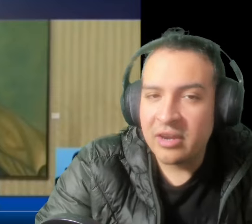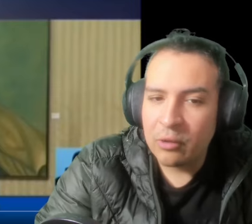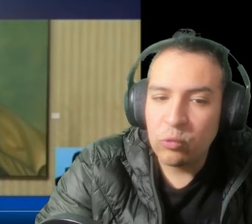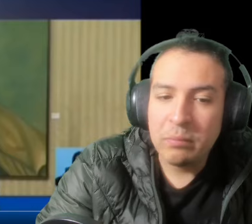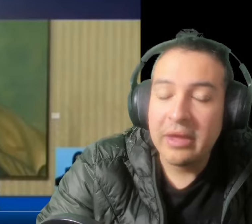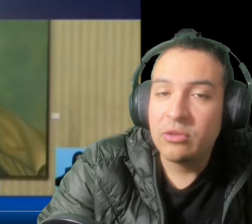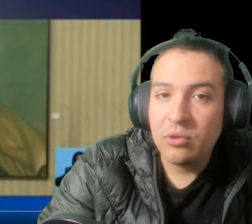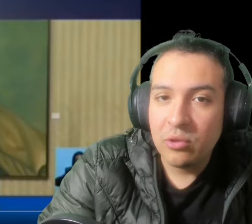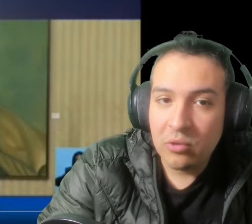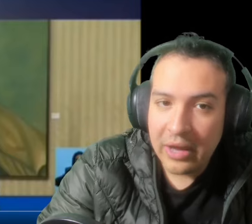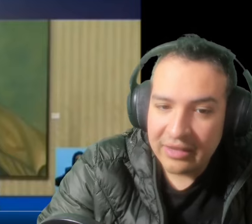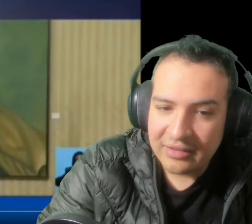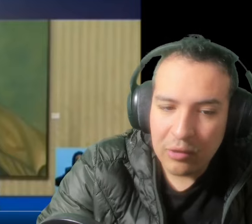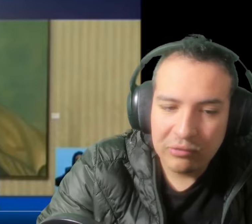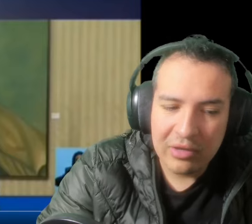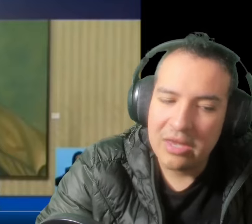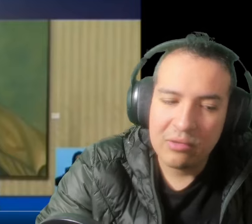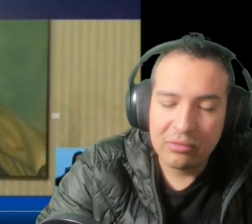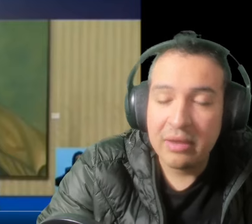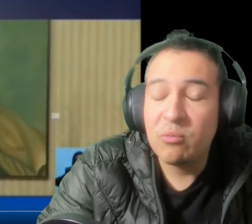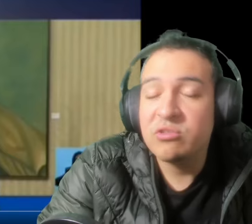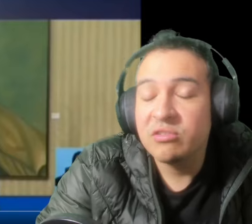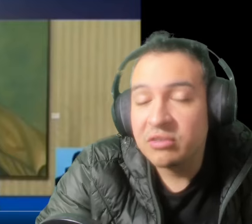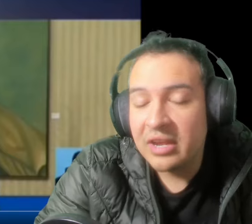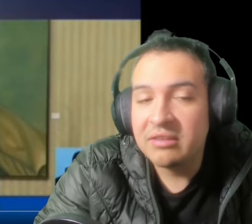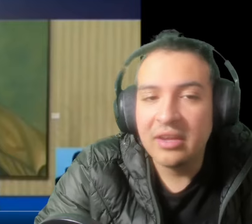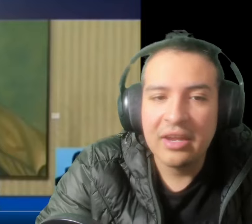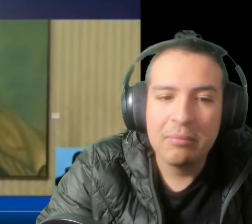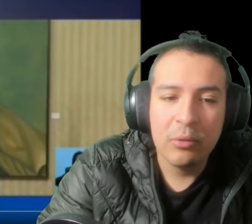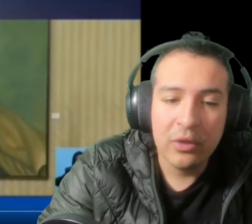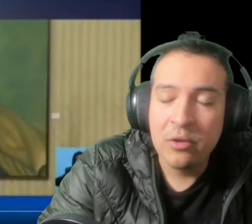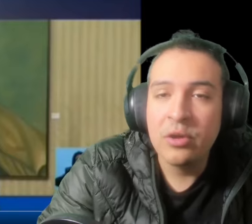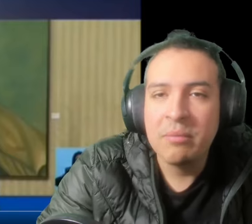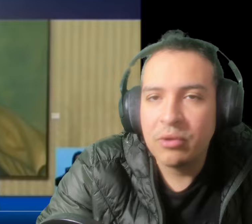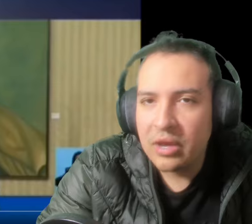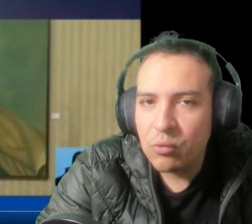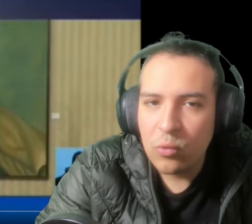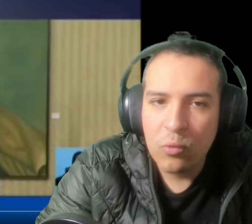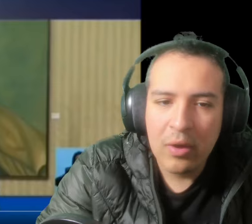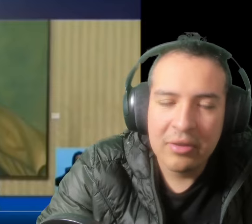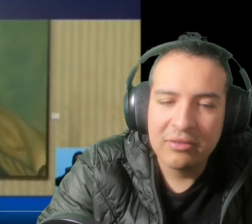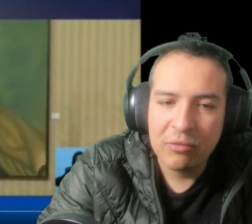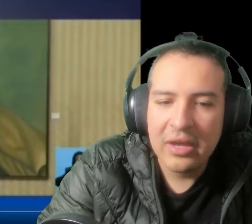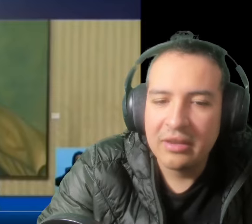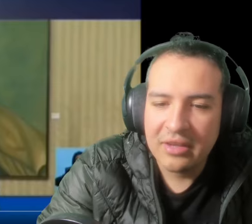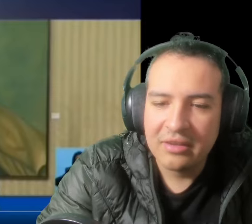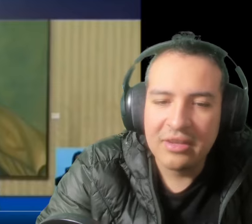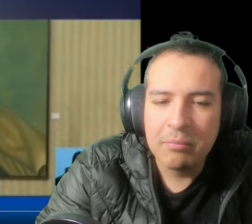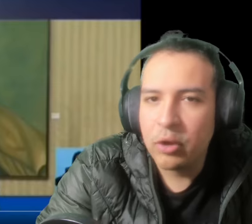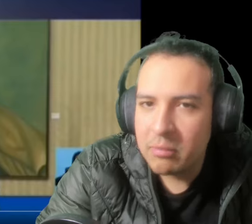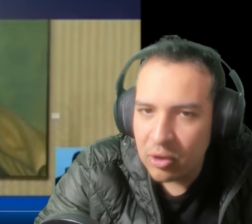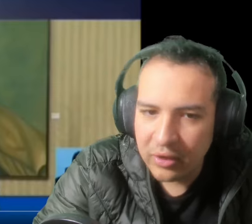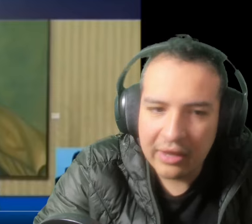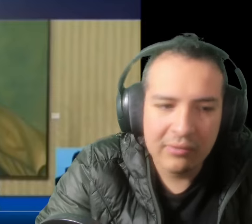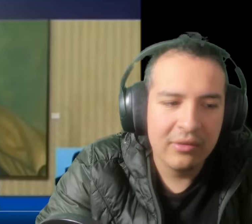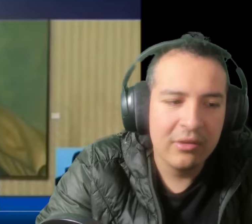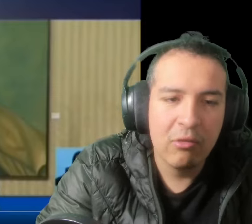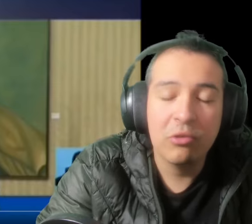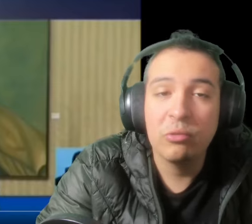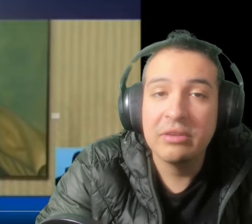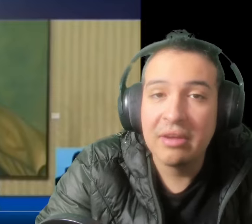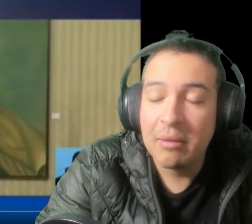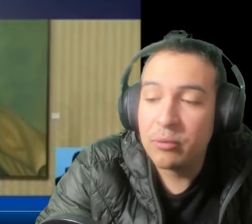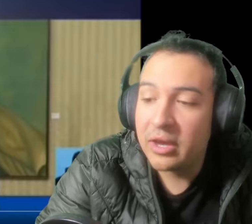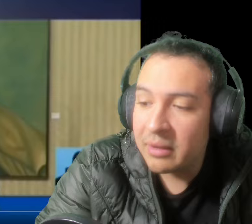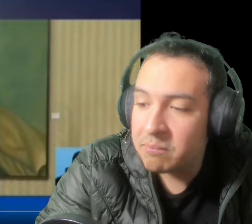suelen echar la culpa de todo a Estados Unidos hay muchos socialistas que les preguntan Oye por qué Cuba Venezuela están así por el bloqueo no y